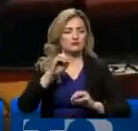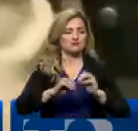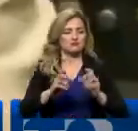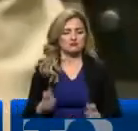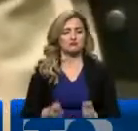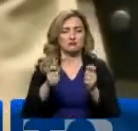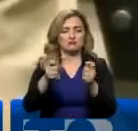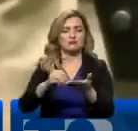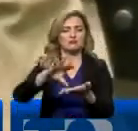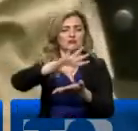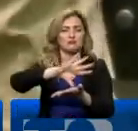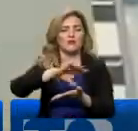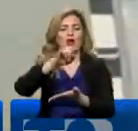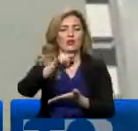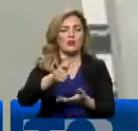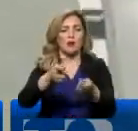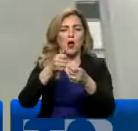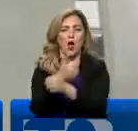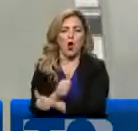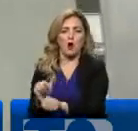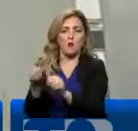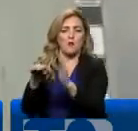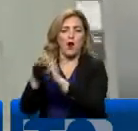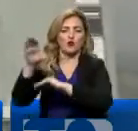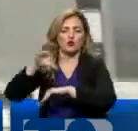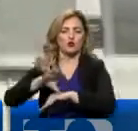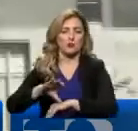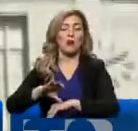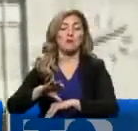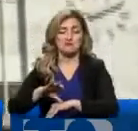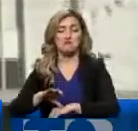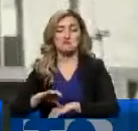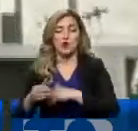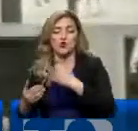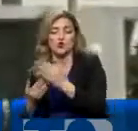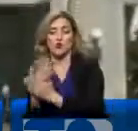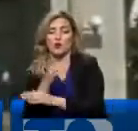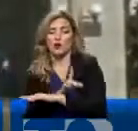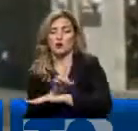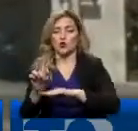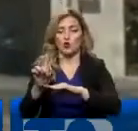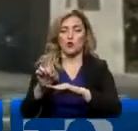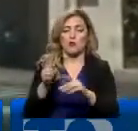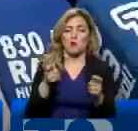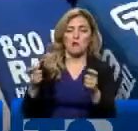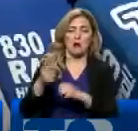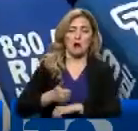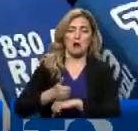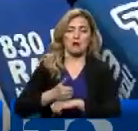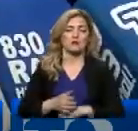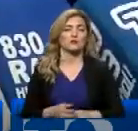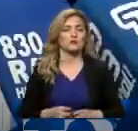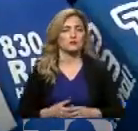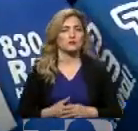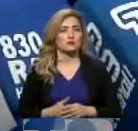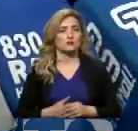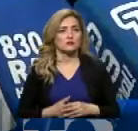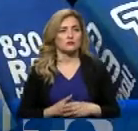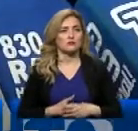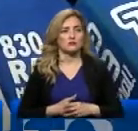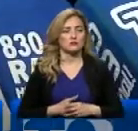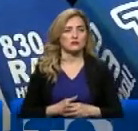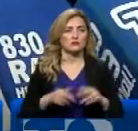manos de la Asamblea le devolvería la autonomía al Central con la conformación de un nuevo directorio y facultades. Nosotros estamos viendo el